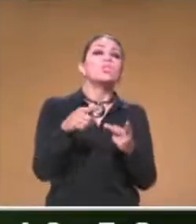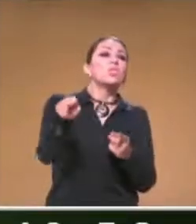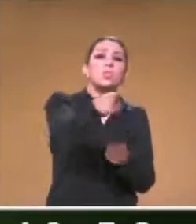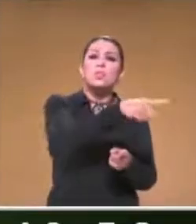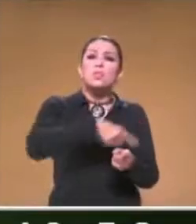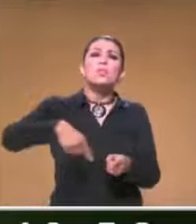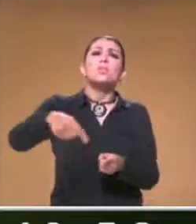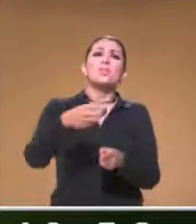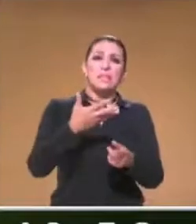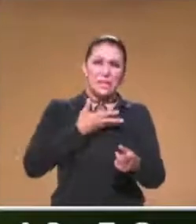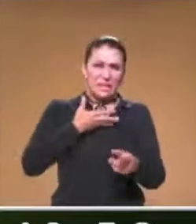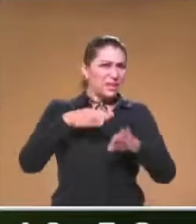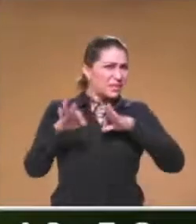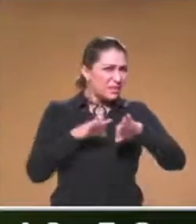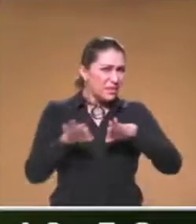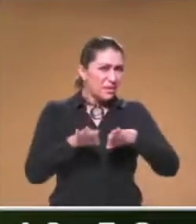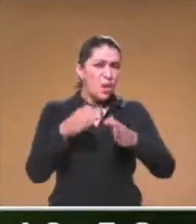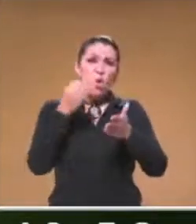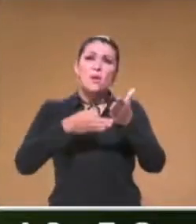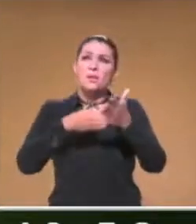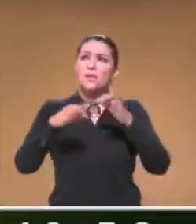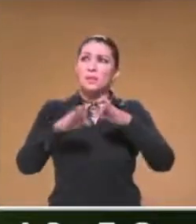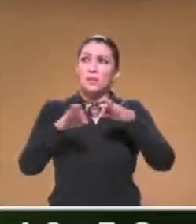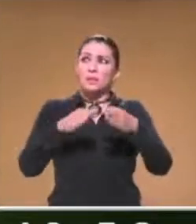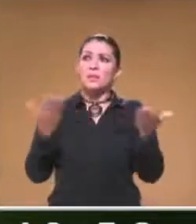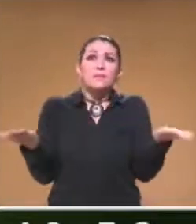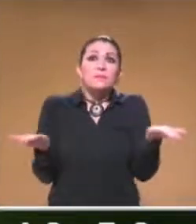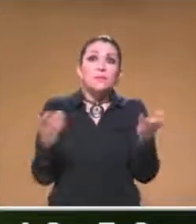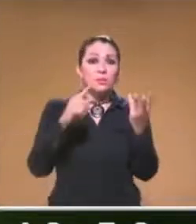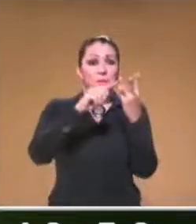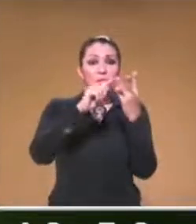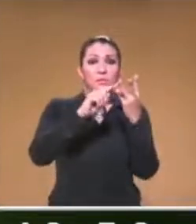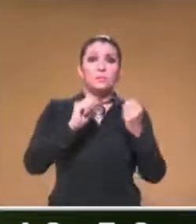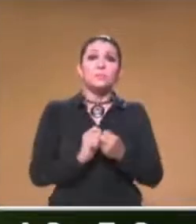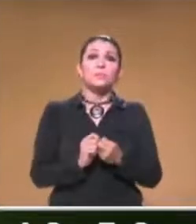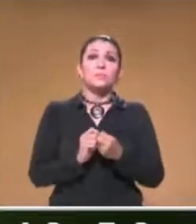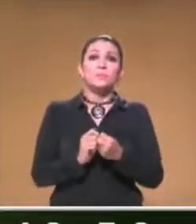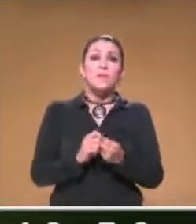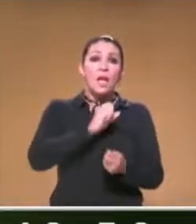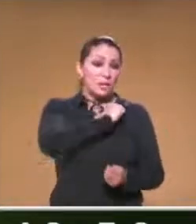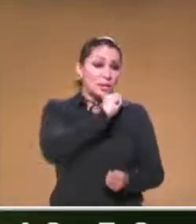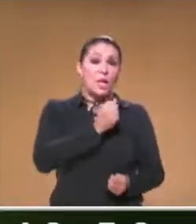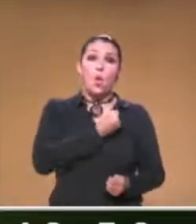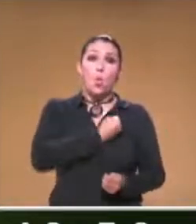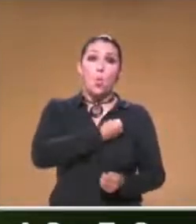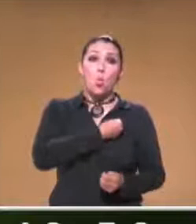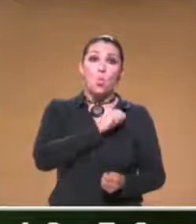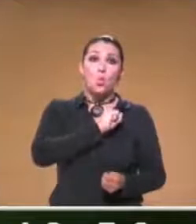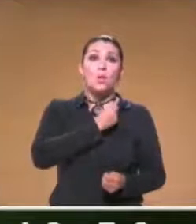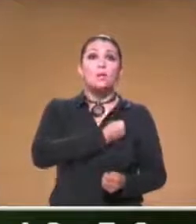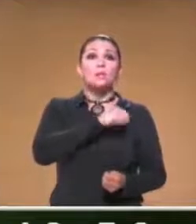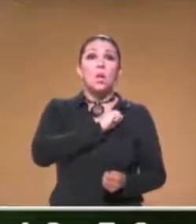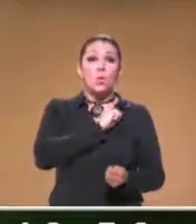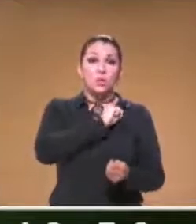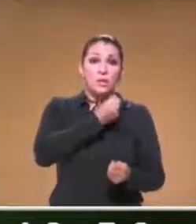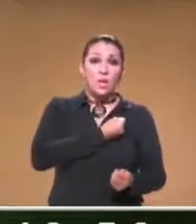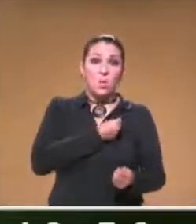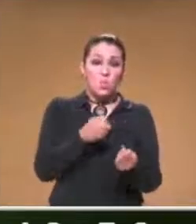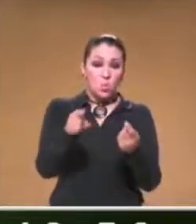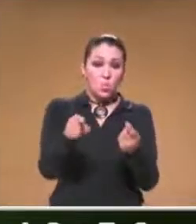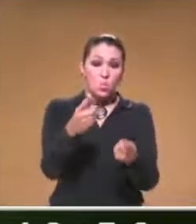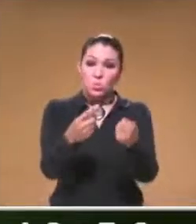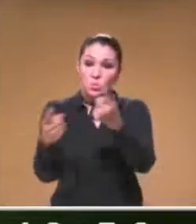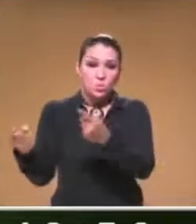población, cuánta gente hay empleada y cuánta gente hay desempleada. El tercero, la salud, tan importante hoy en día por el trabajo que